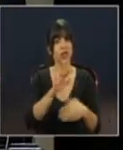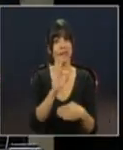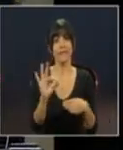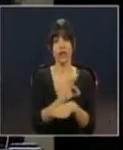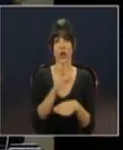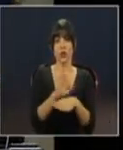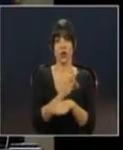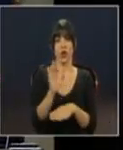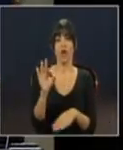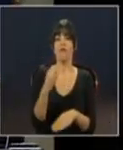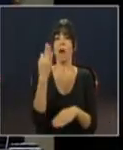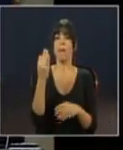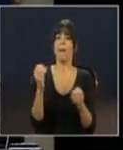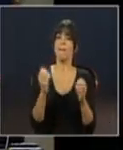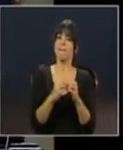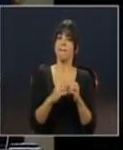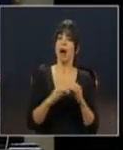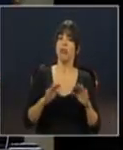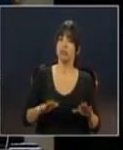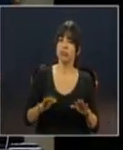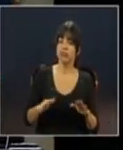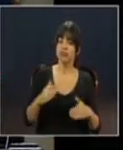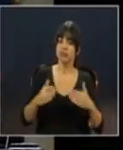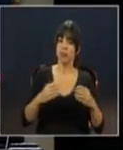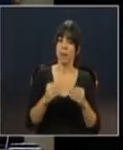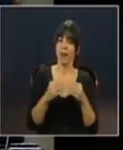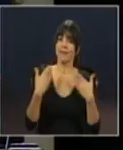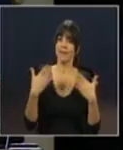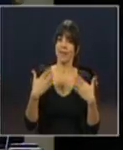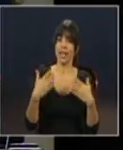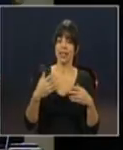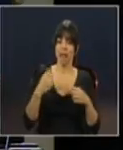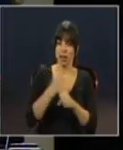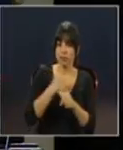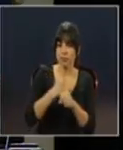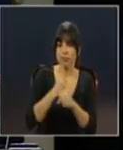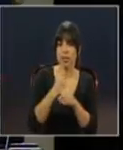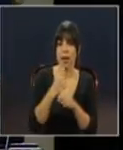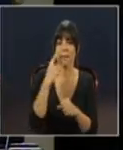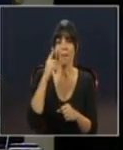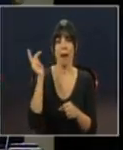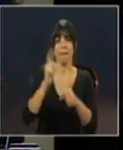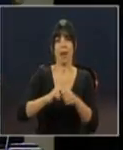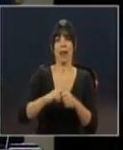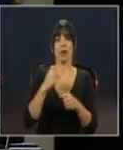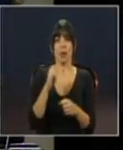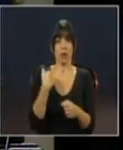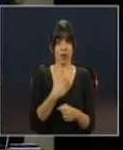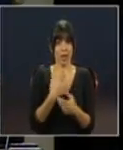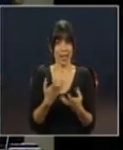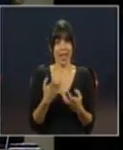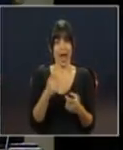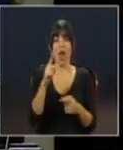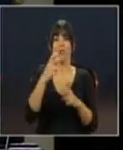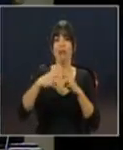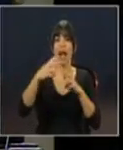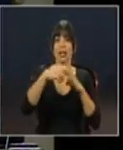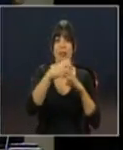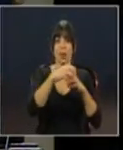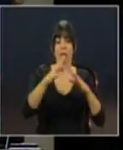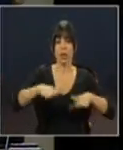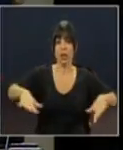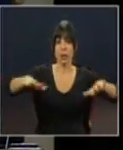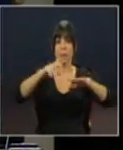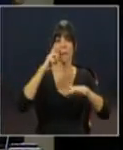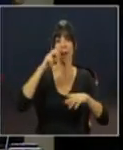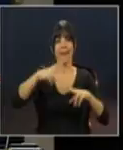funciones de manera un poco más holgada y participar, como queremos, en el desarrollo de un verdadero transporte urbano de pasajeros para